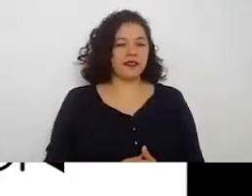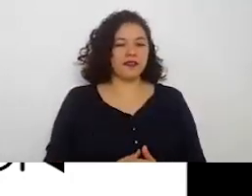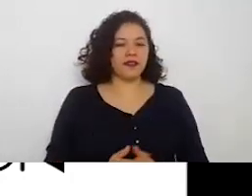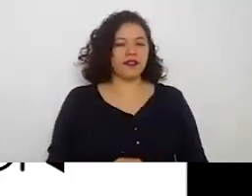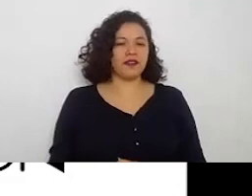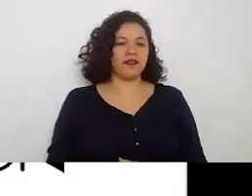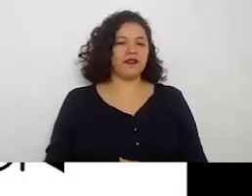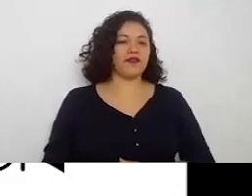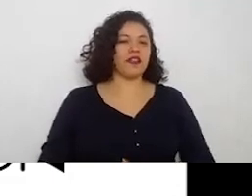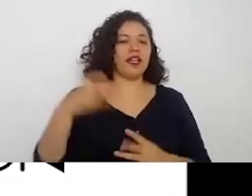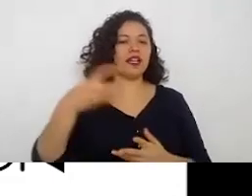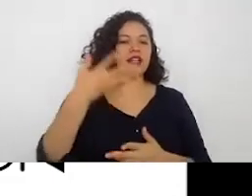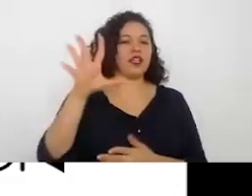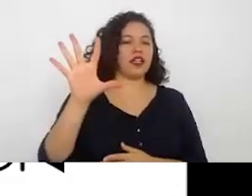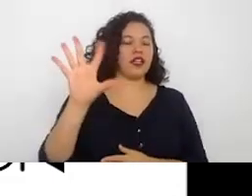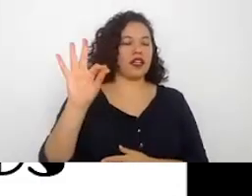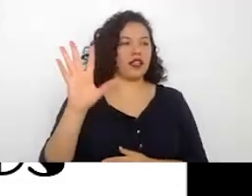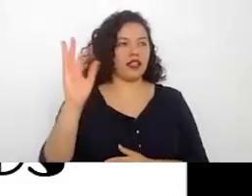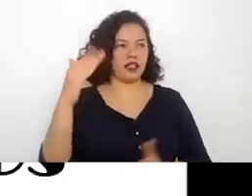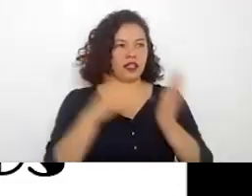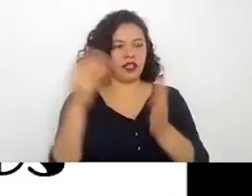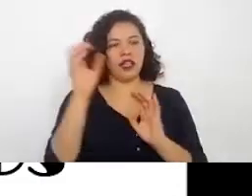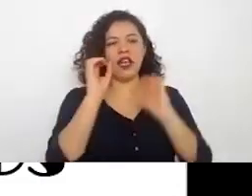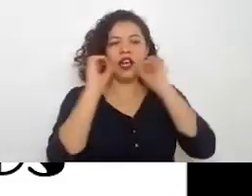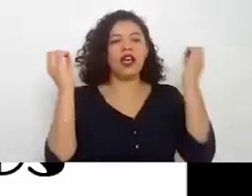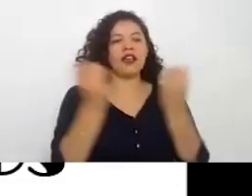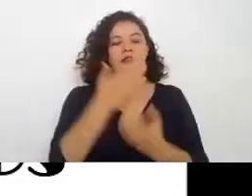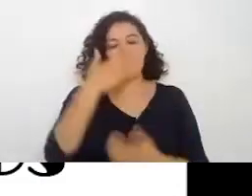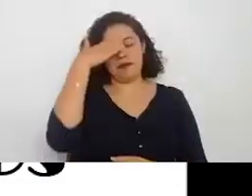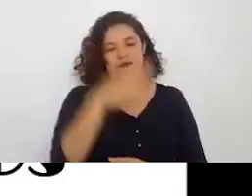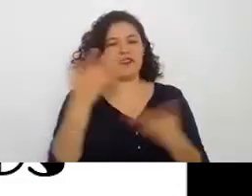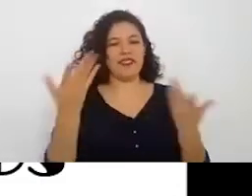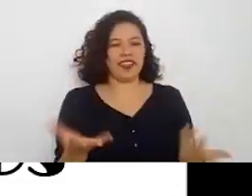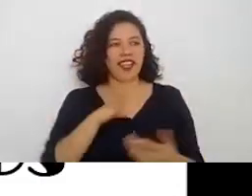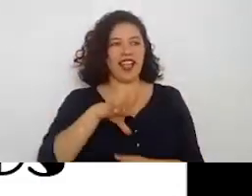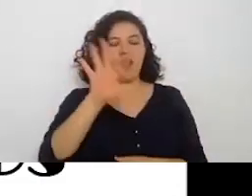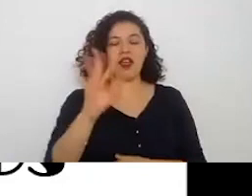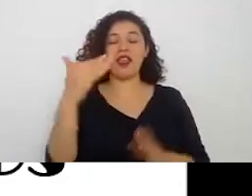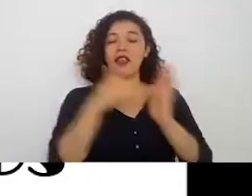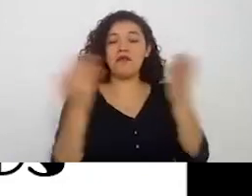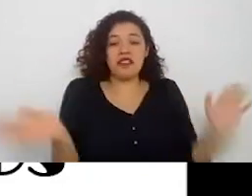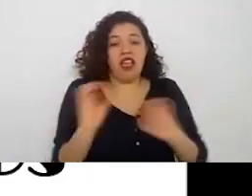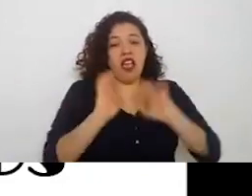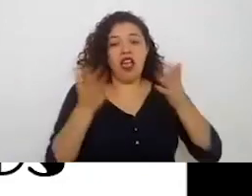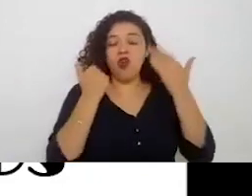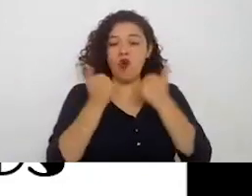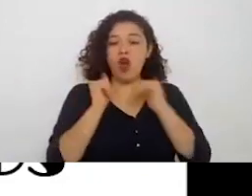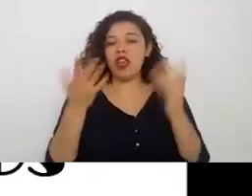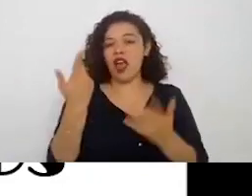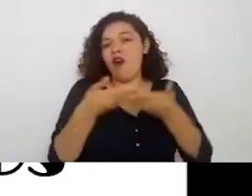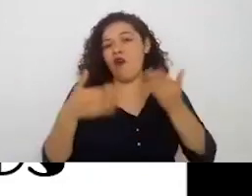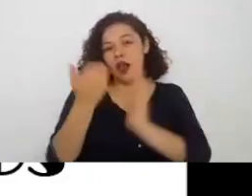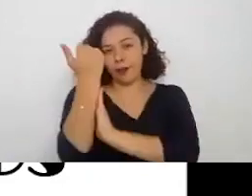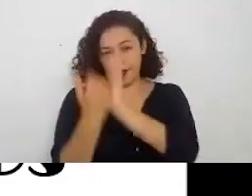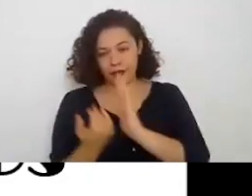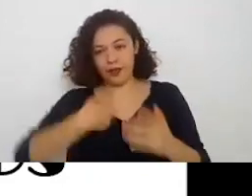son de estos 40,000 organizaciones, sabemos que ya no existe esas 40,000, que somos menos, ¿verdad? Y que